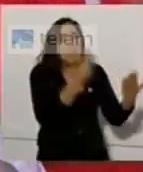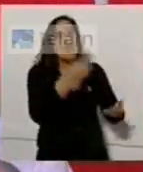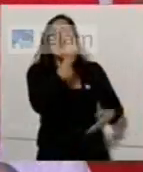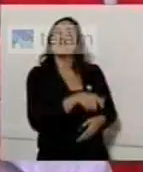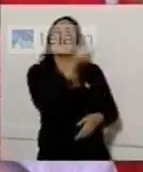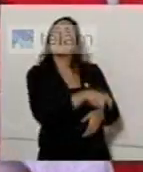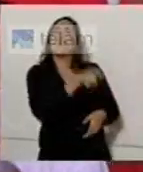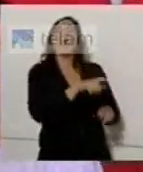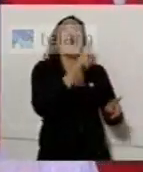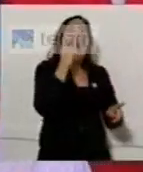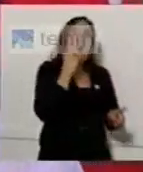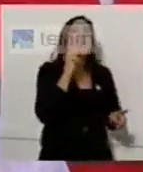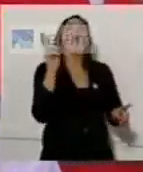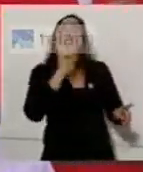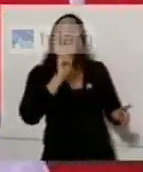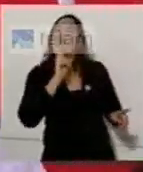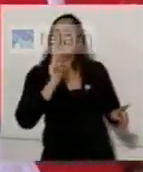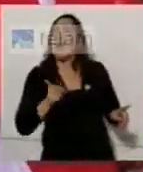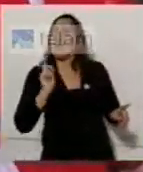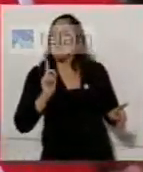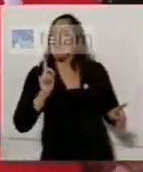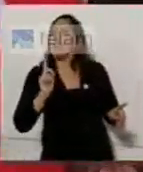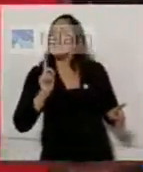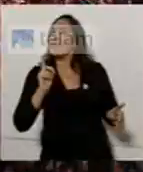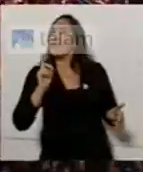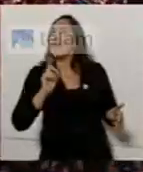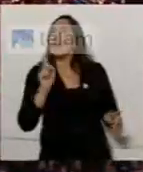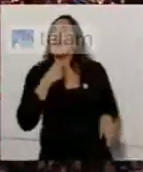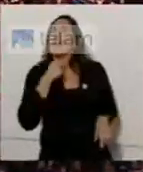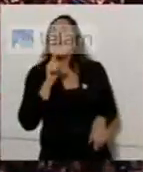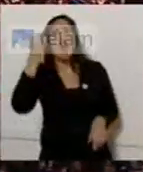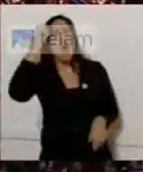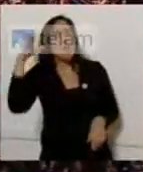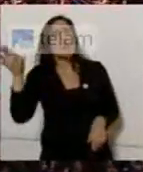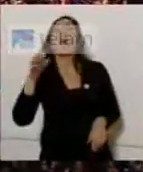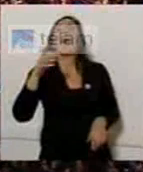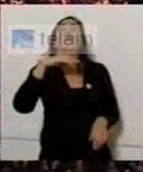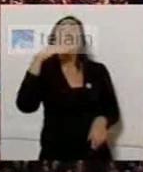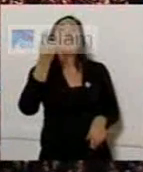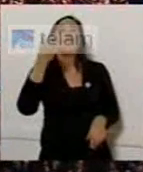y a esas mujeres también, no me quiero olvidar de la generala Juana Azurduy,